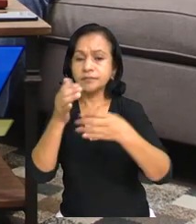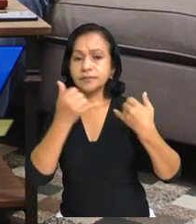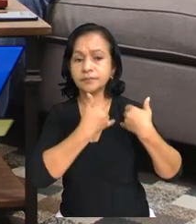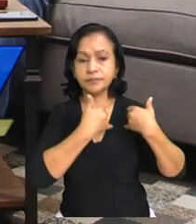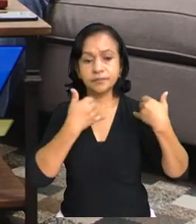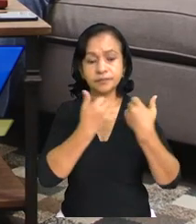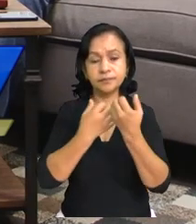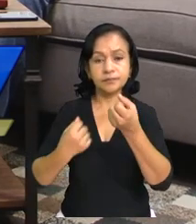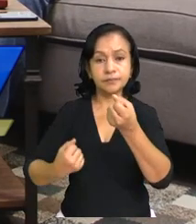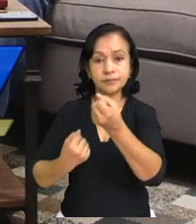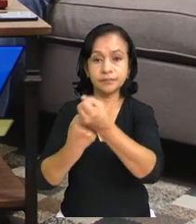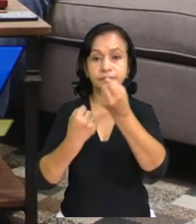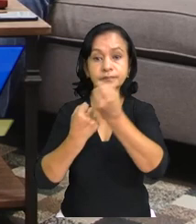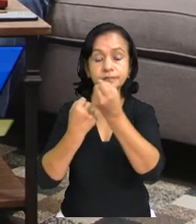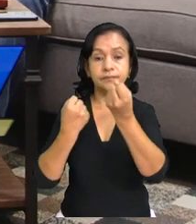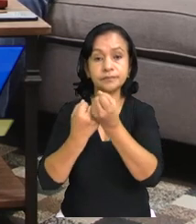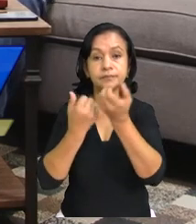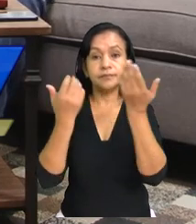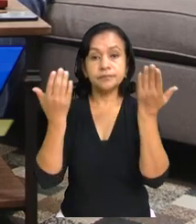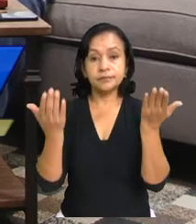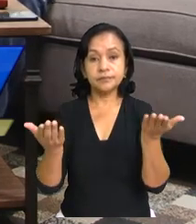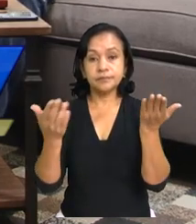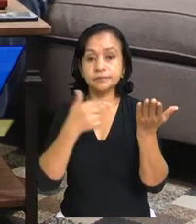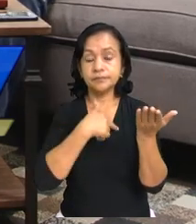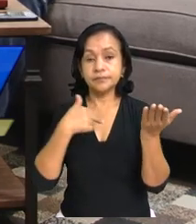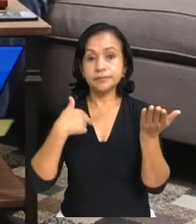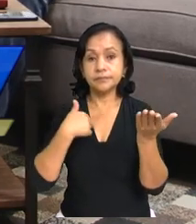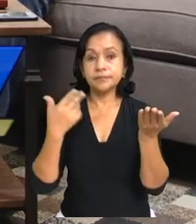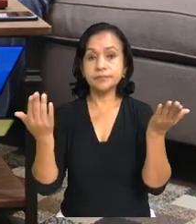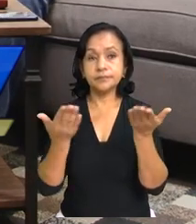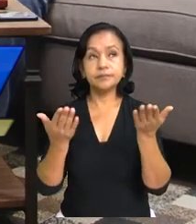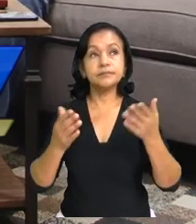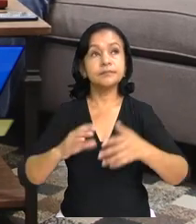ese trabajo y ese proceso de restitución de derechos?